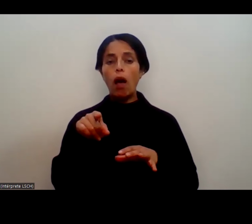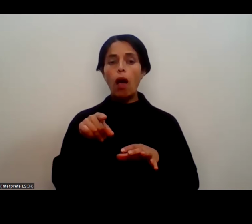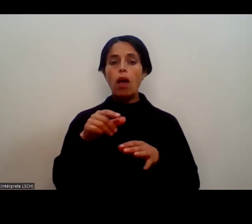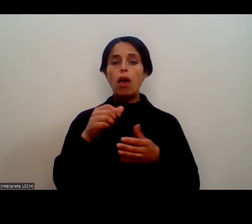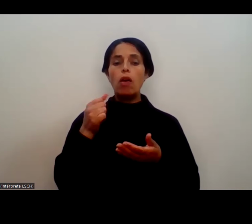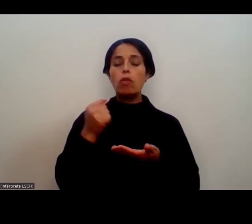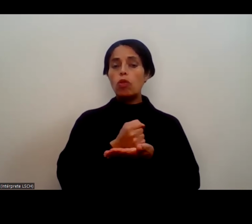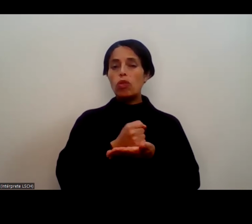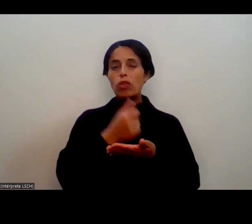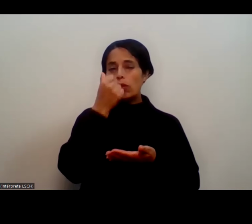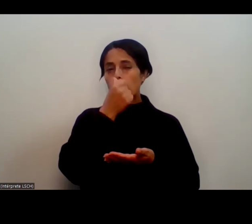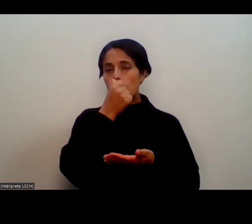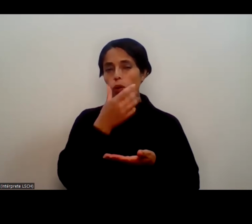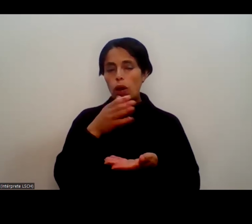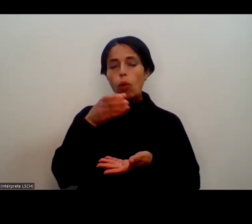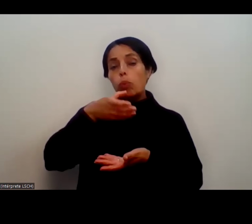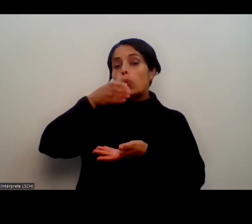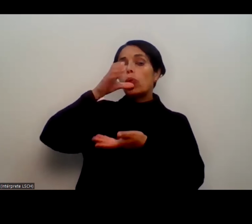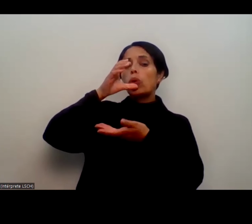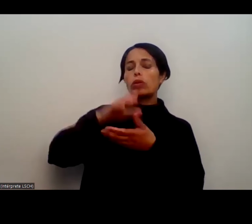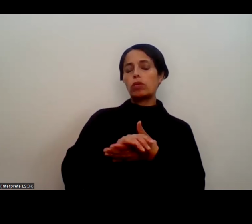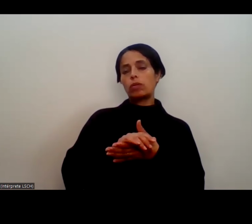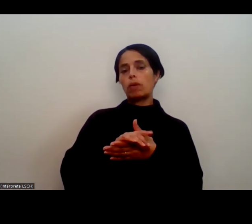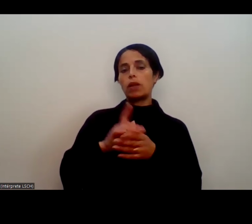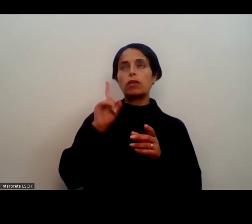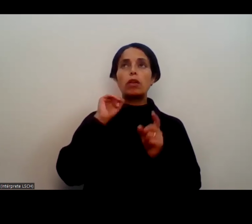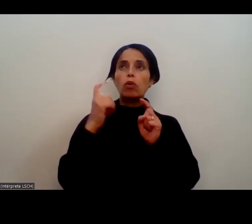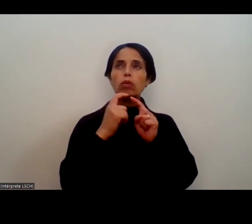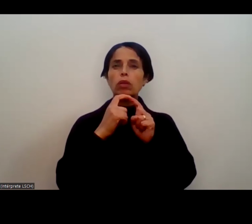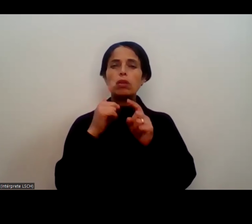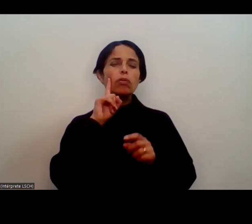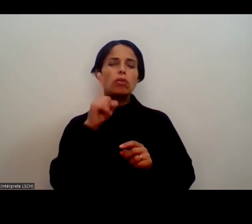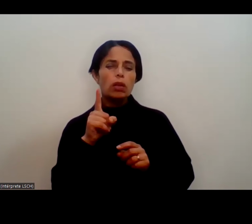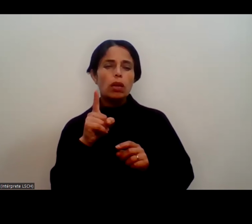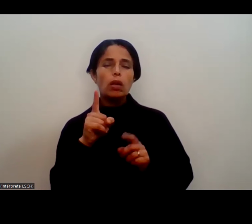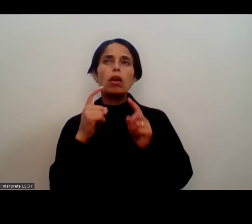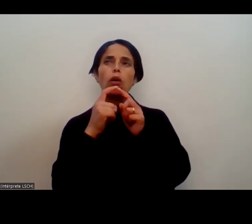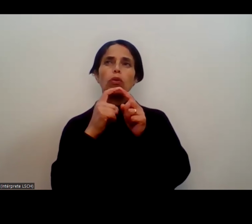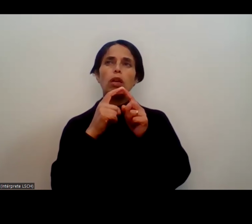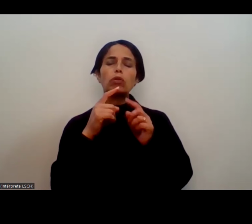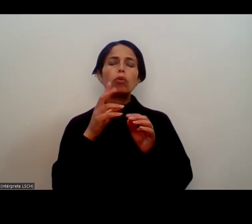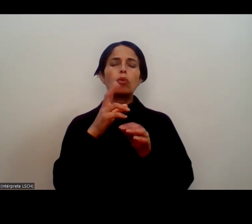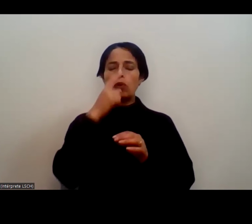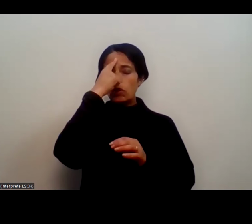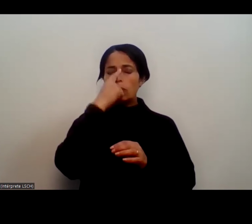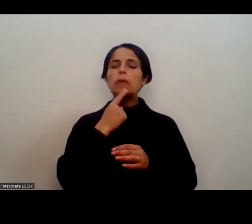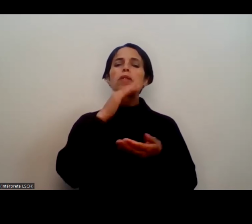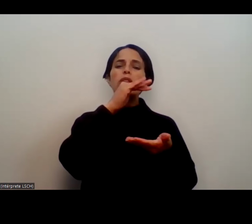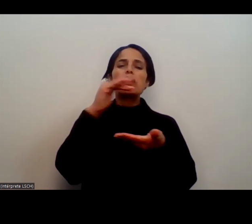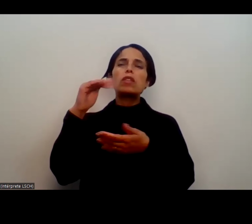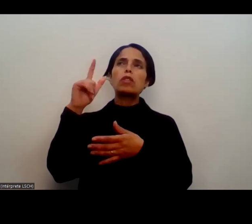posibilidad de establecer contacto con las deidades. Se me olvidaba decir que no todo, obviamente, es